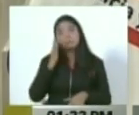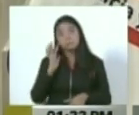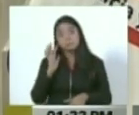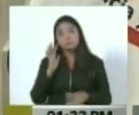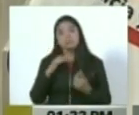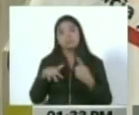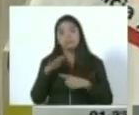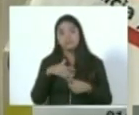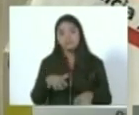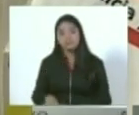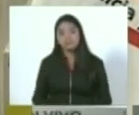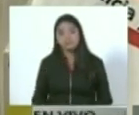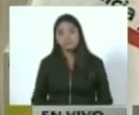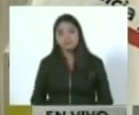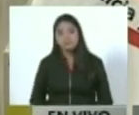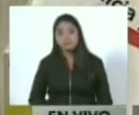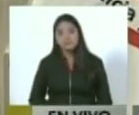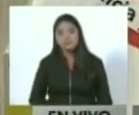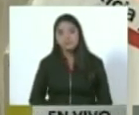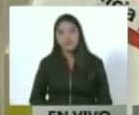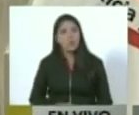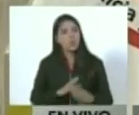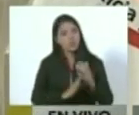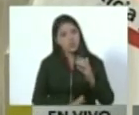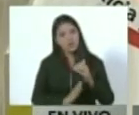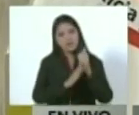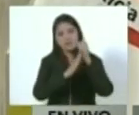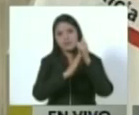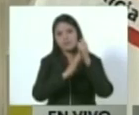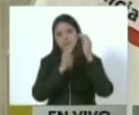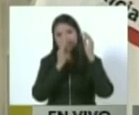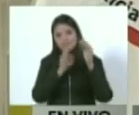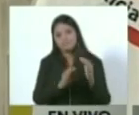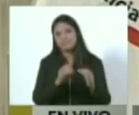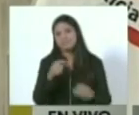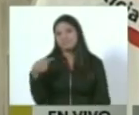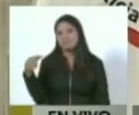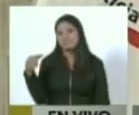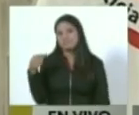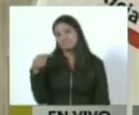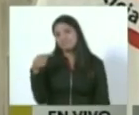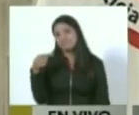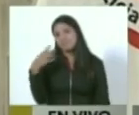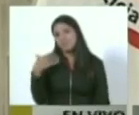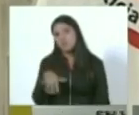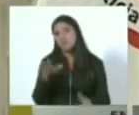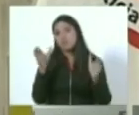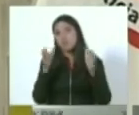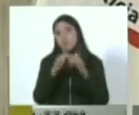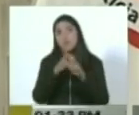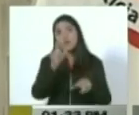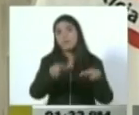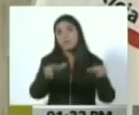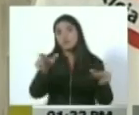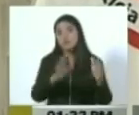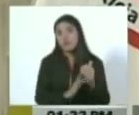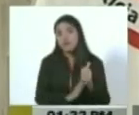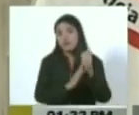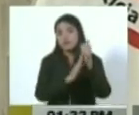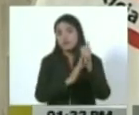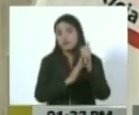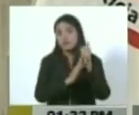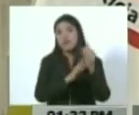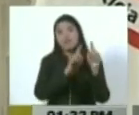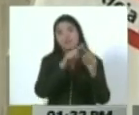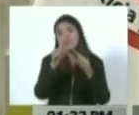convirtió en líder negativo de un grupo de líderes, a su vez, en